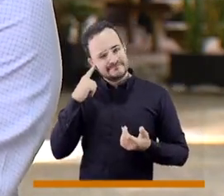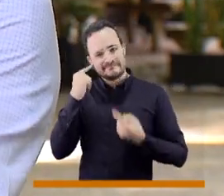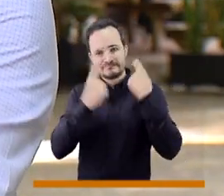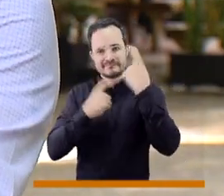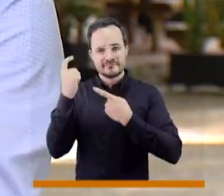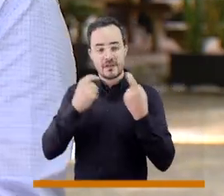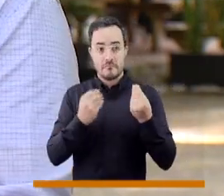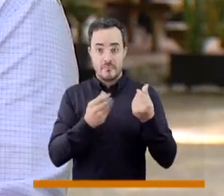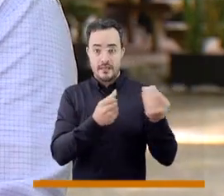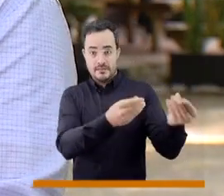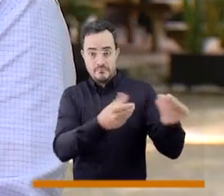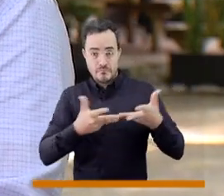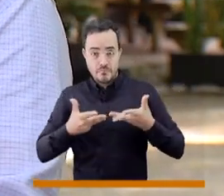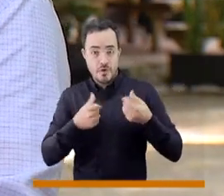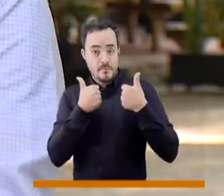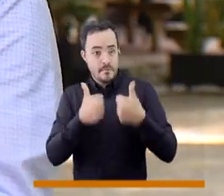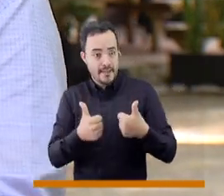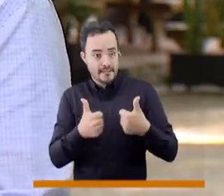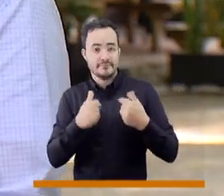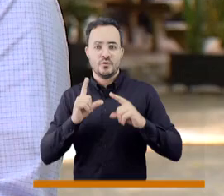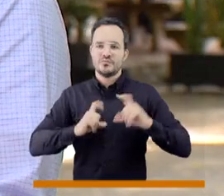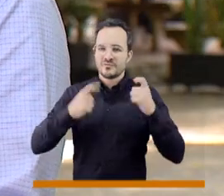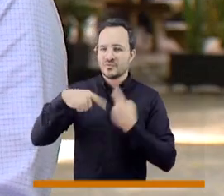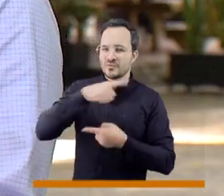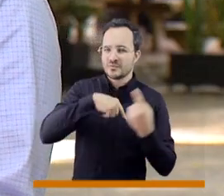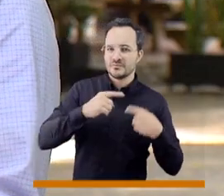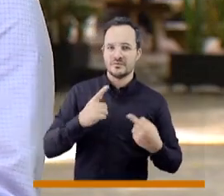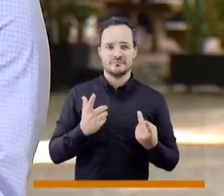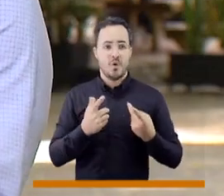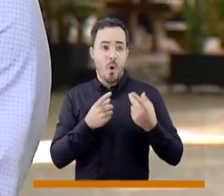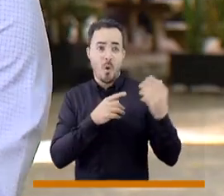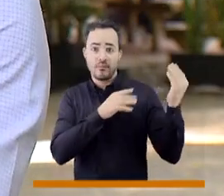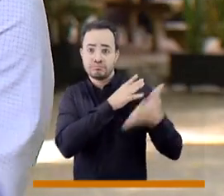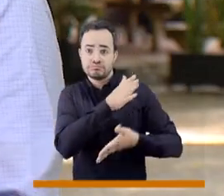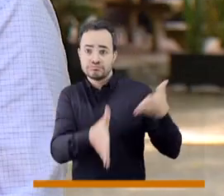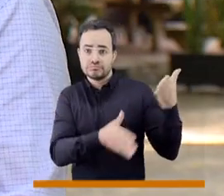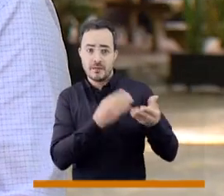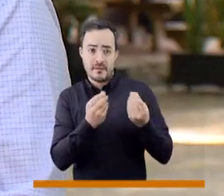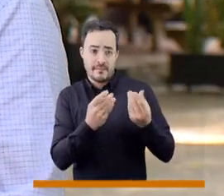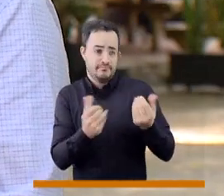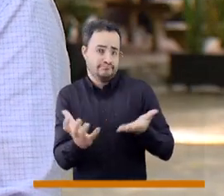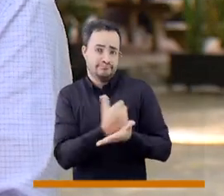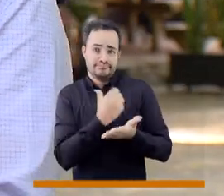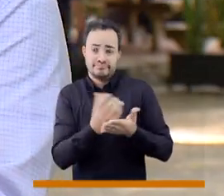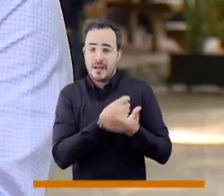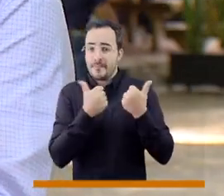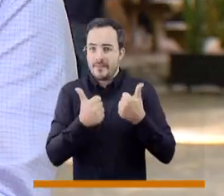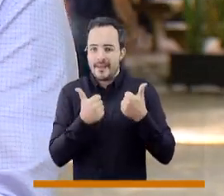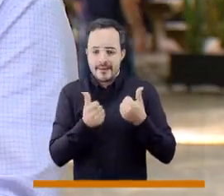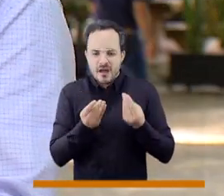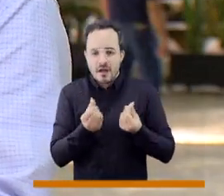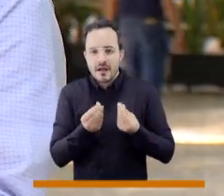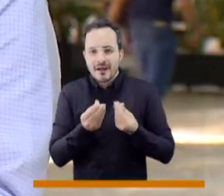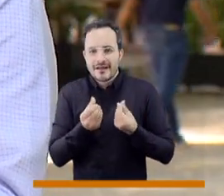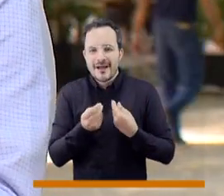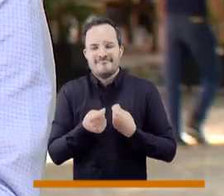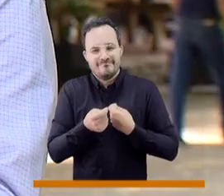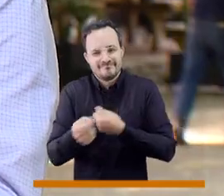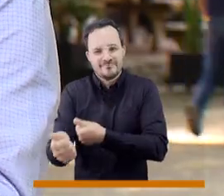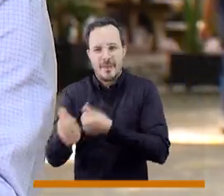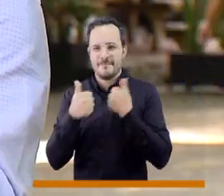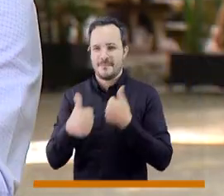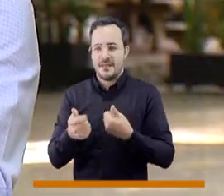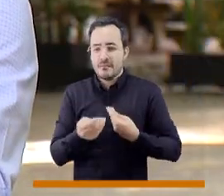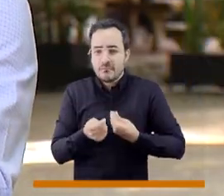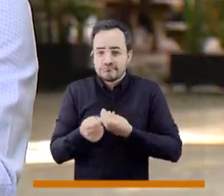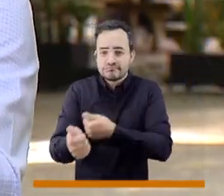el capital que estamos recibiendo por turismo y por el efecto de la gentrificación, porque le está ingresando un recurso a la ciudad, para que